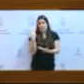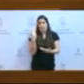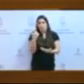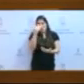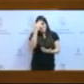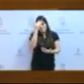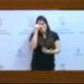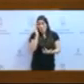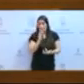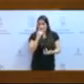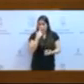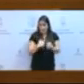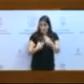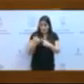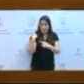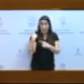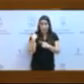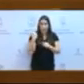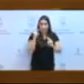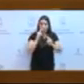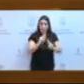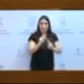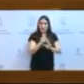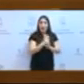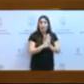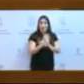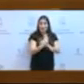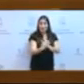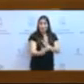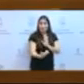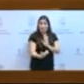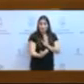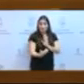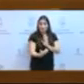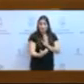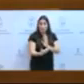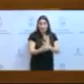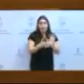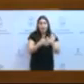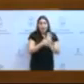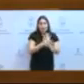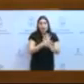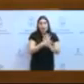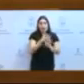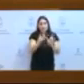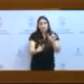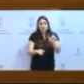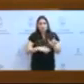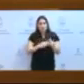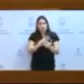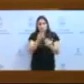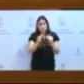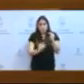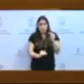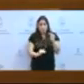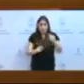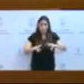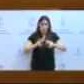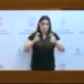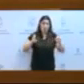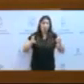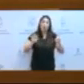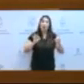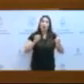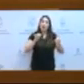Fiscalía del año pasado y vean el apartado que le dedica a los menores ingresados o que están